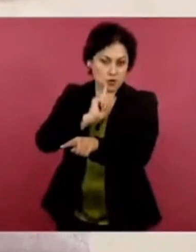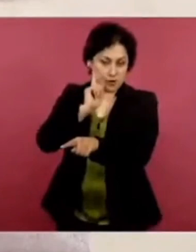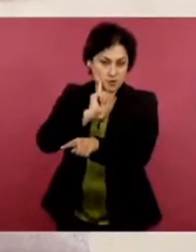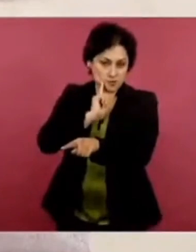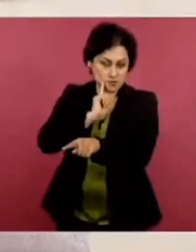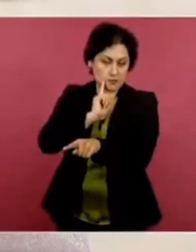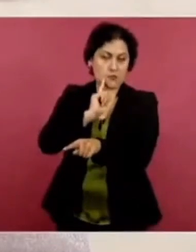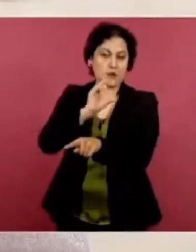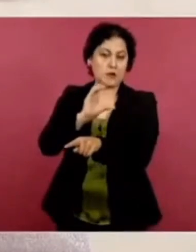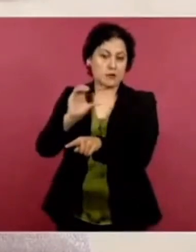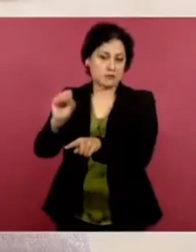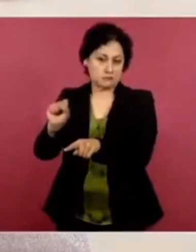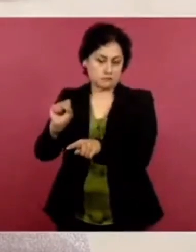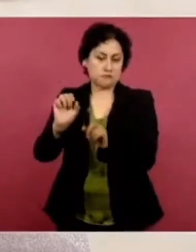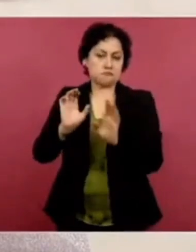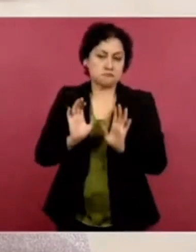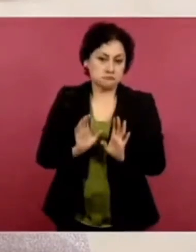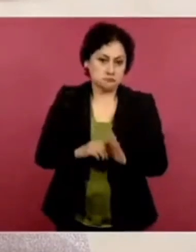que